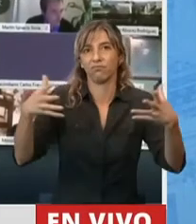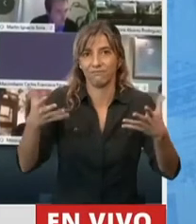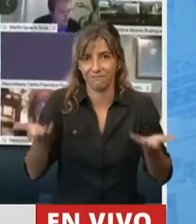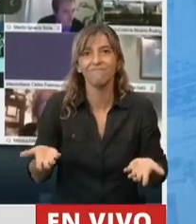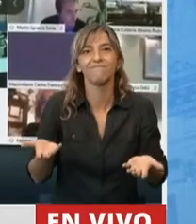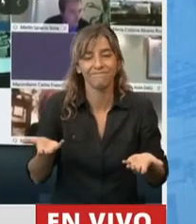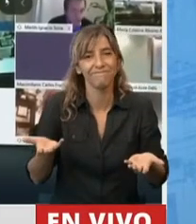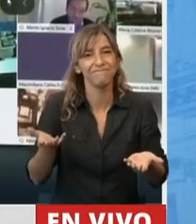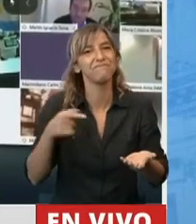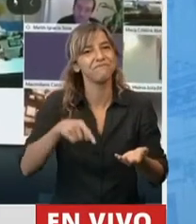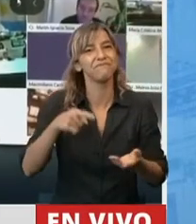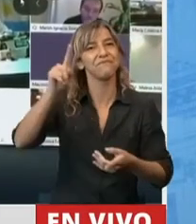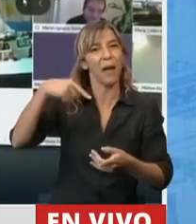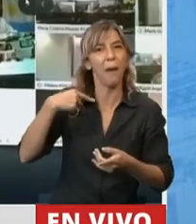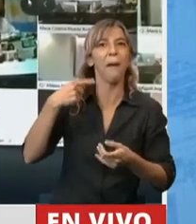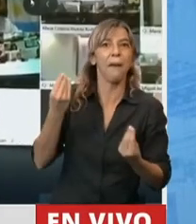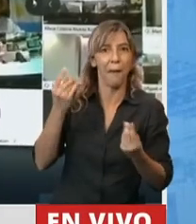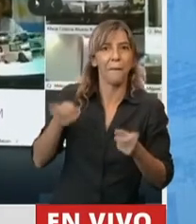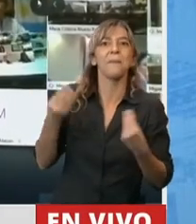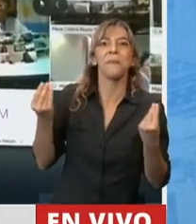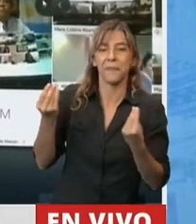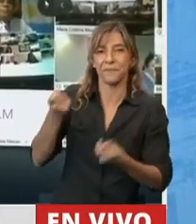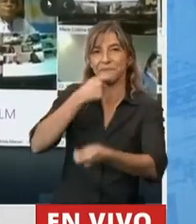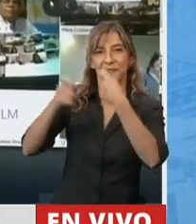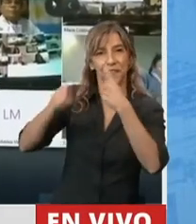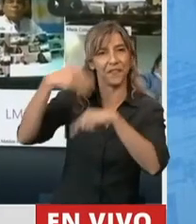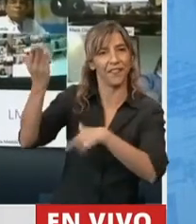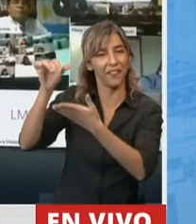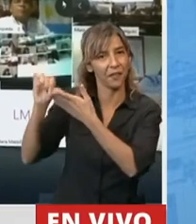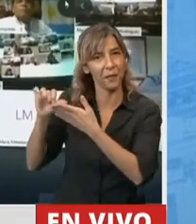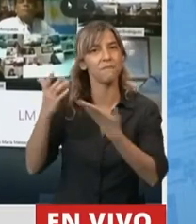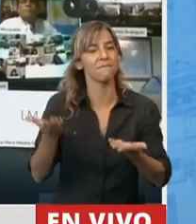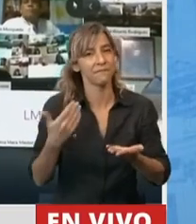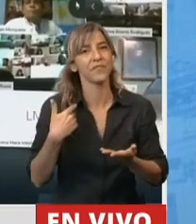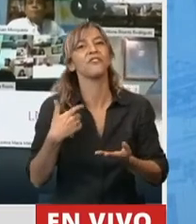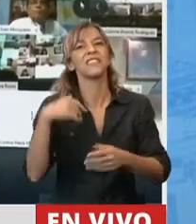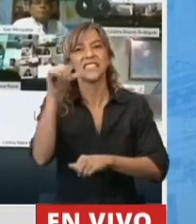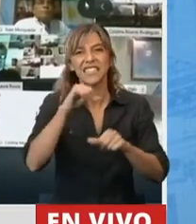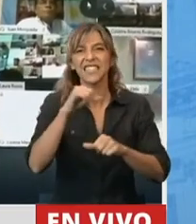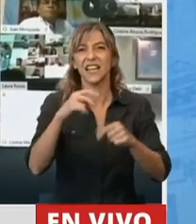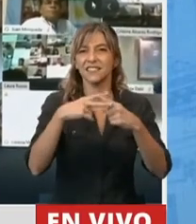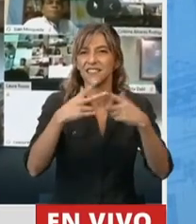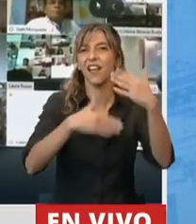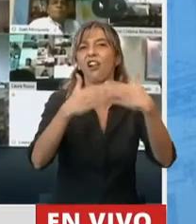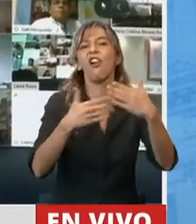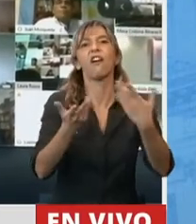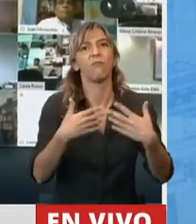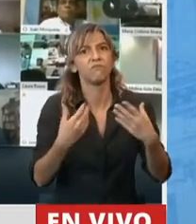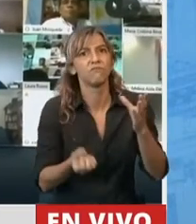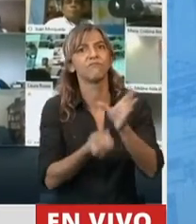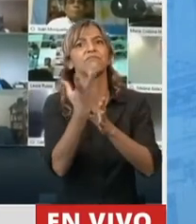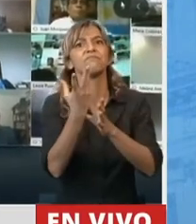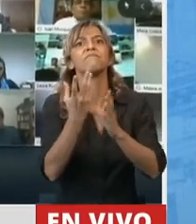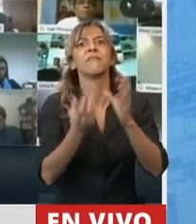en las exportaciones, el Gobierno de Córdoba, dentro del Ministerio de la Ciencia y de Tecnología, creó la Secretaría de las Nuevas Tecnologías